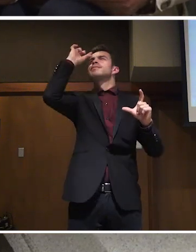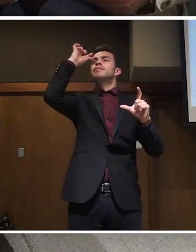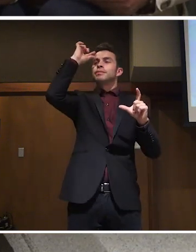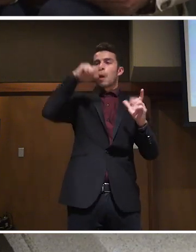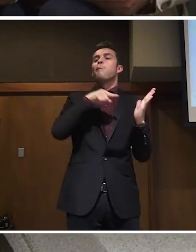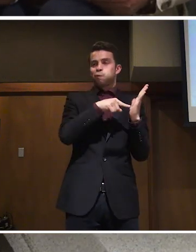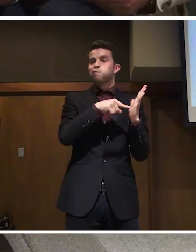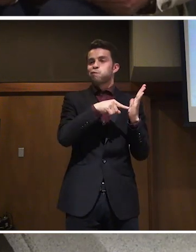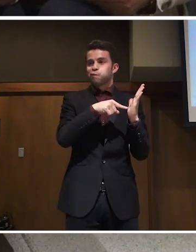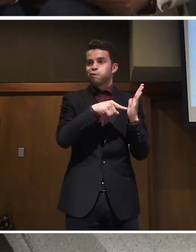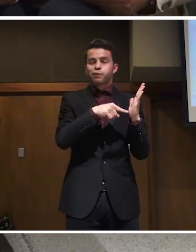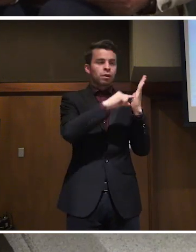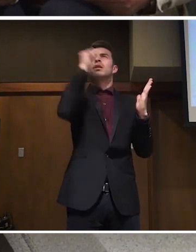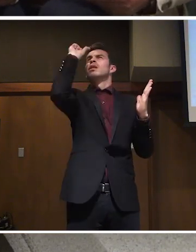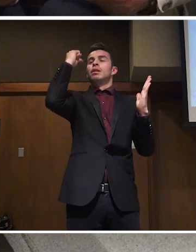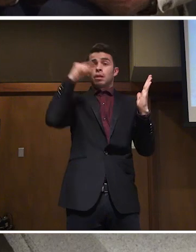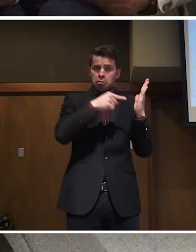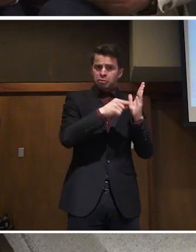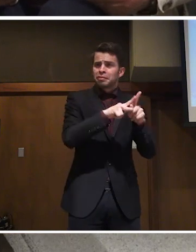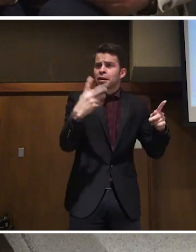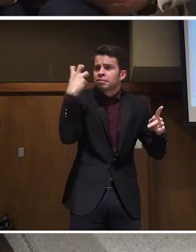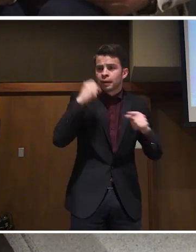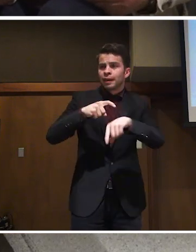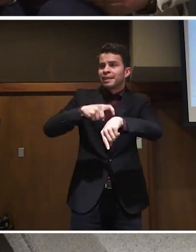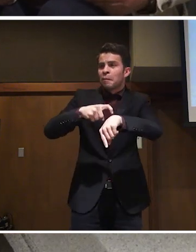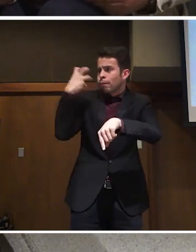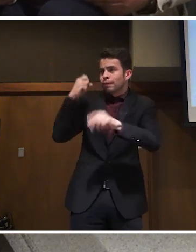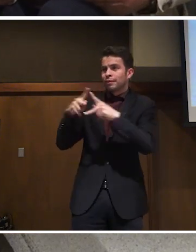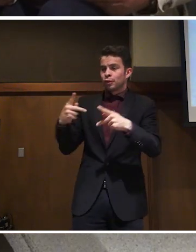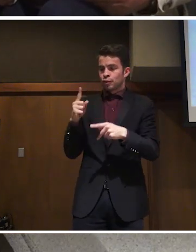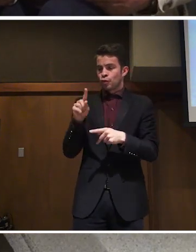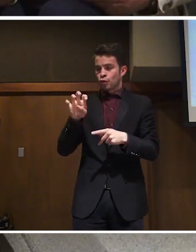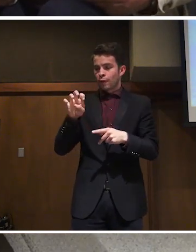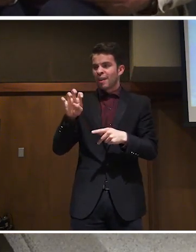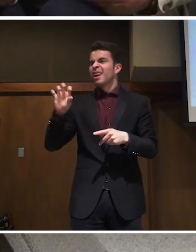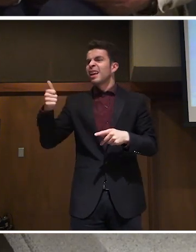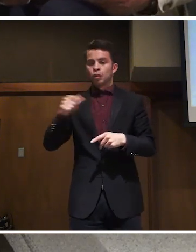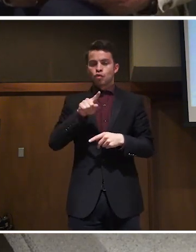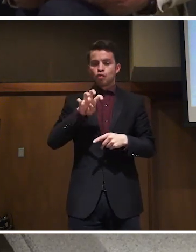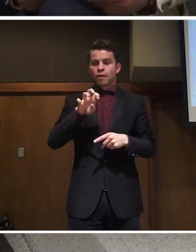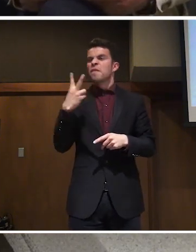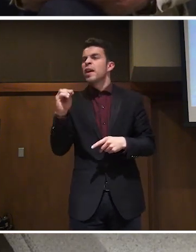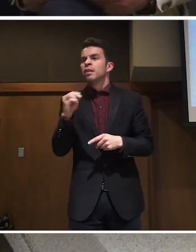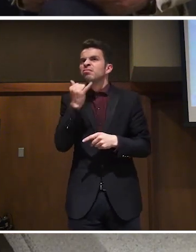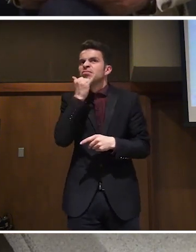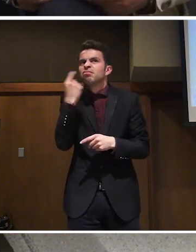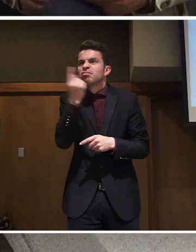dificultad. Y uno puede empezar a buscar en el tiempo de los años 10, 20, qué ocurría en Bogotá con